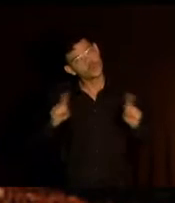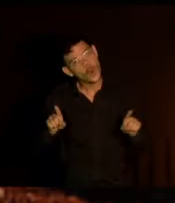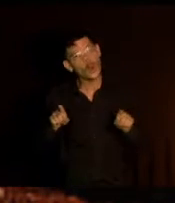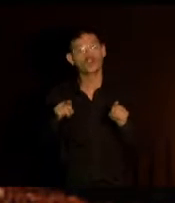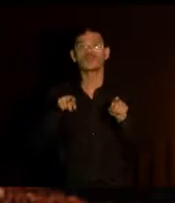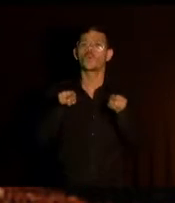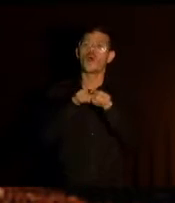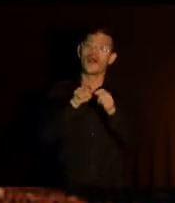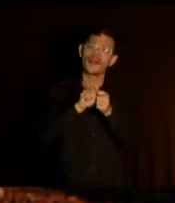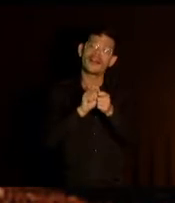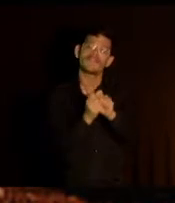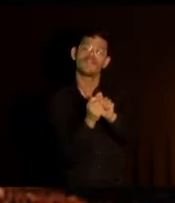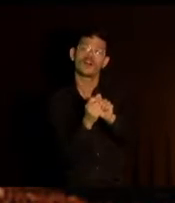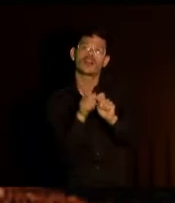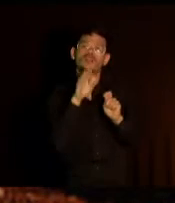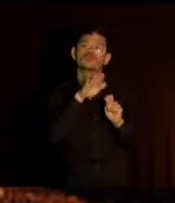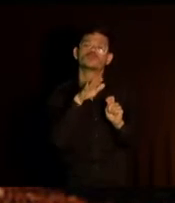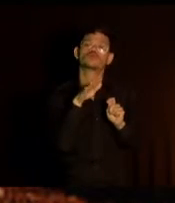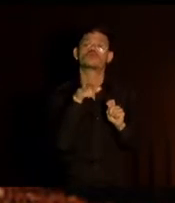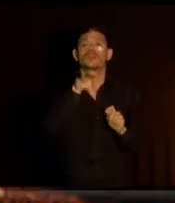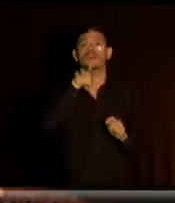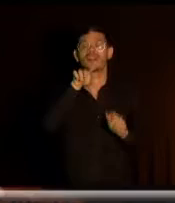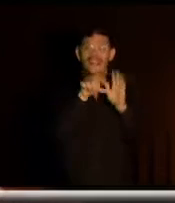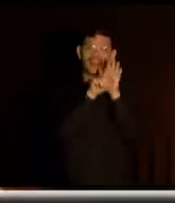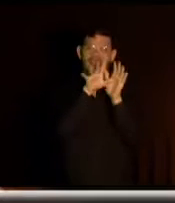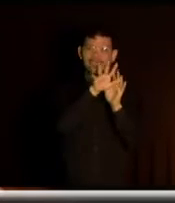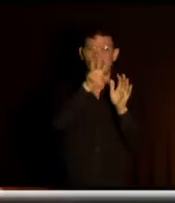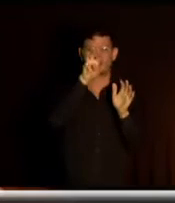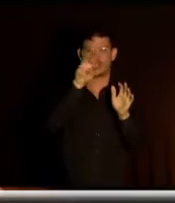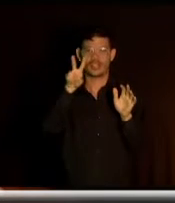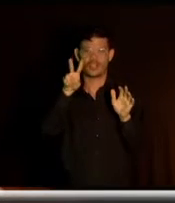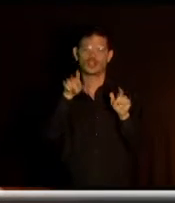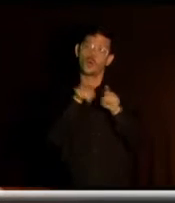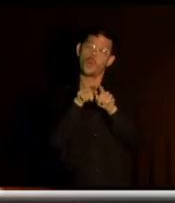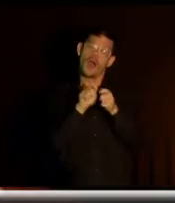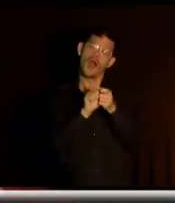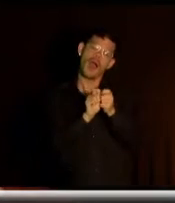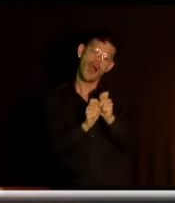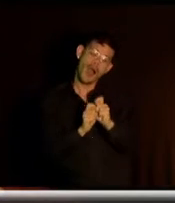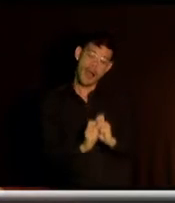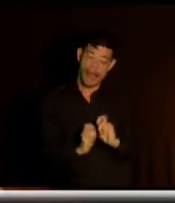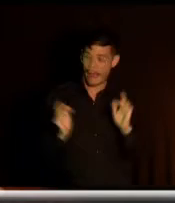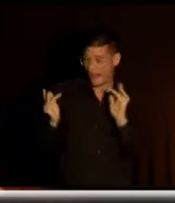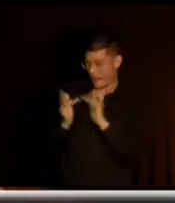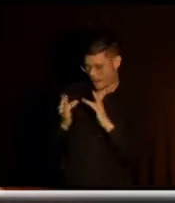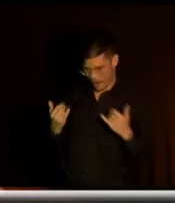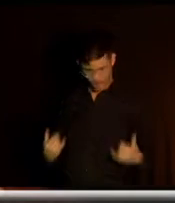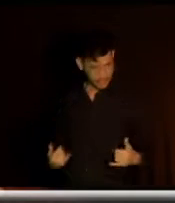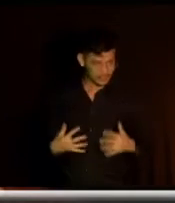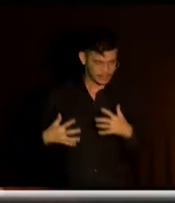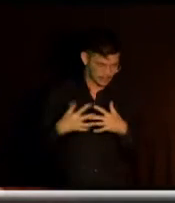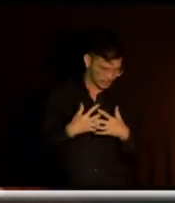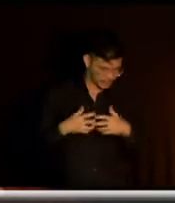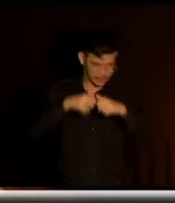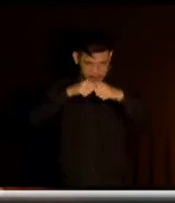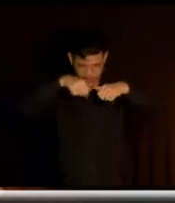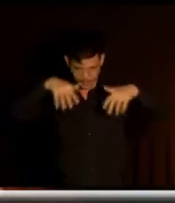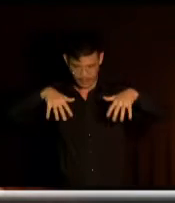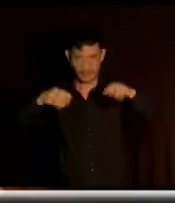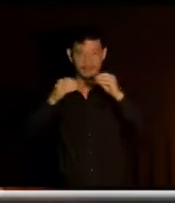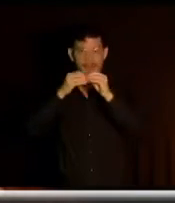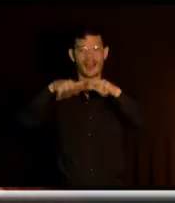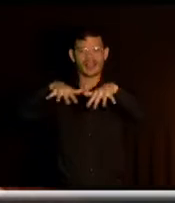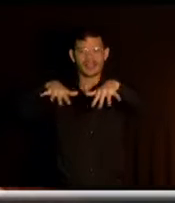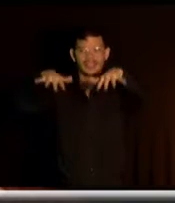582, donde estamos actualizando la estructura, el sistema de federativo y de la Asamblea General del Comité